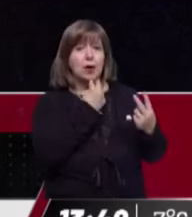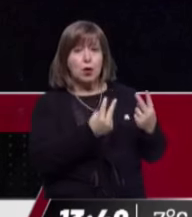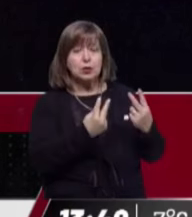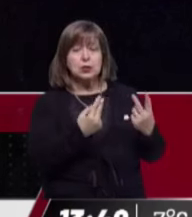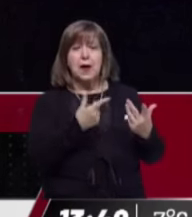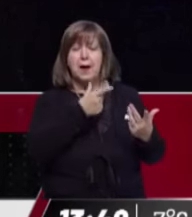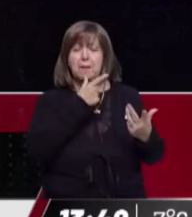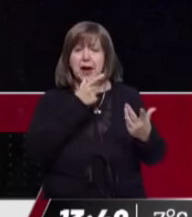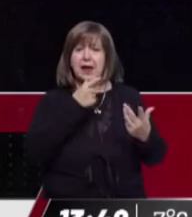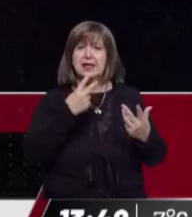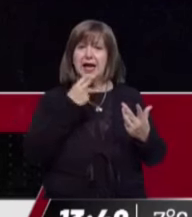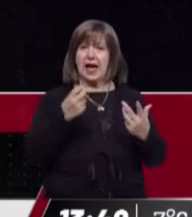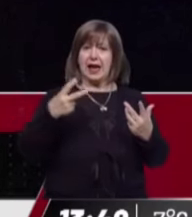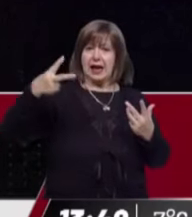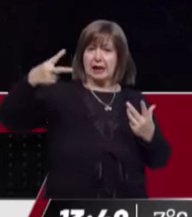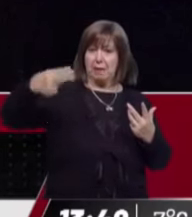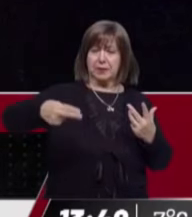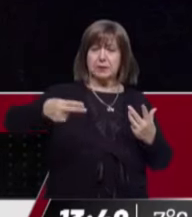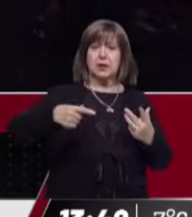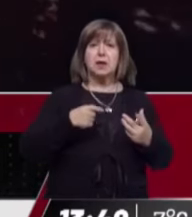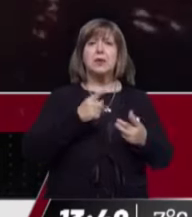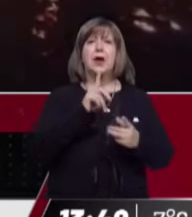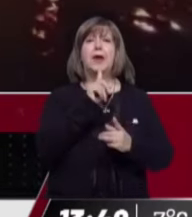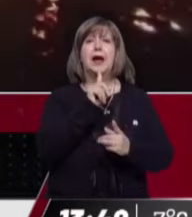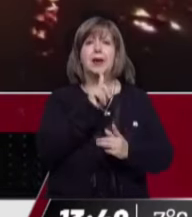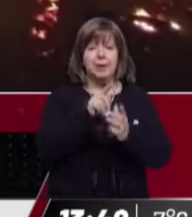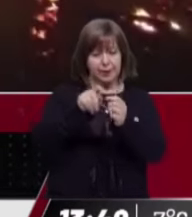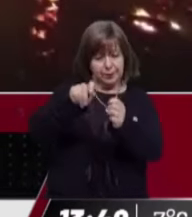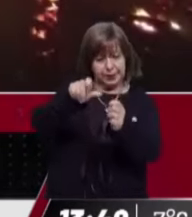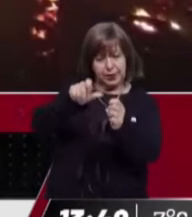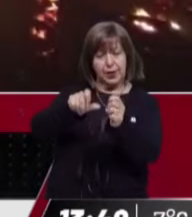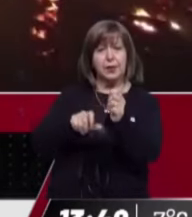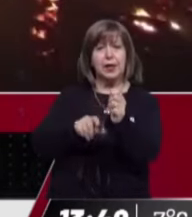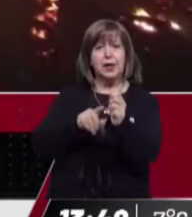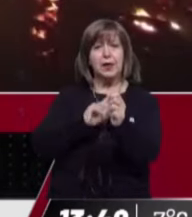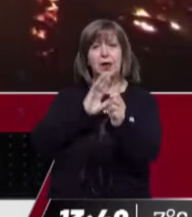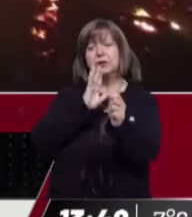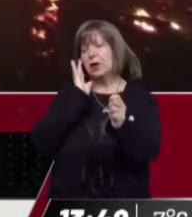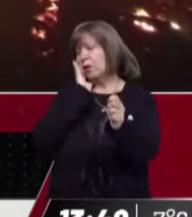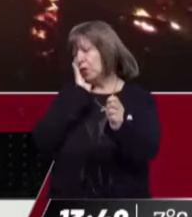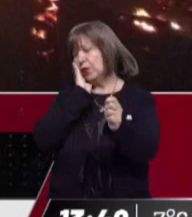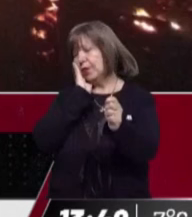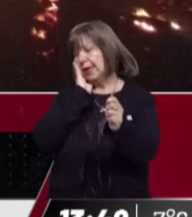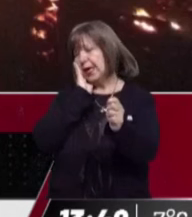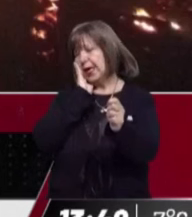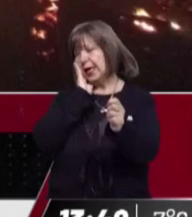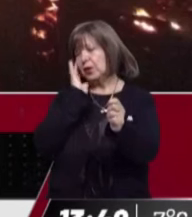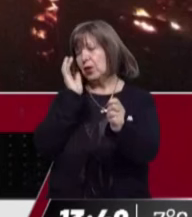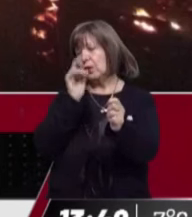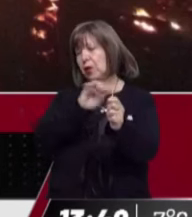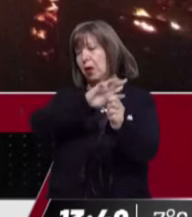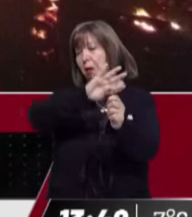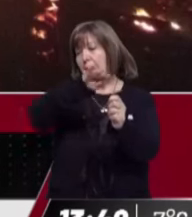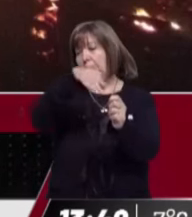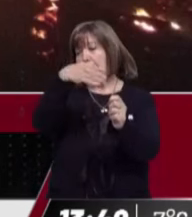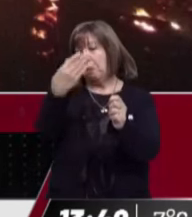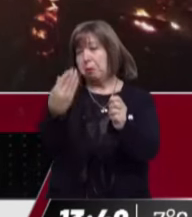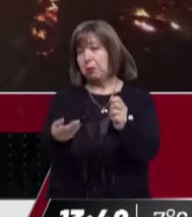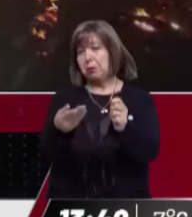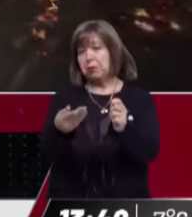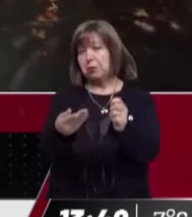de suministro eléctrico, se alumbraban con una vela y cuando estaban todos acostados, esa vela cayó y